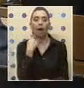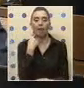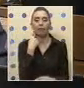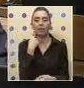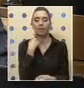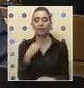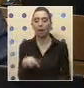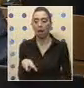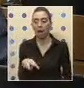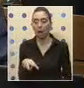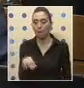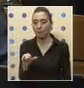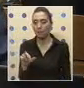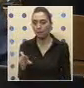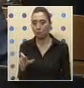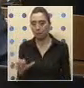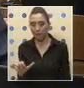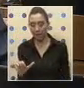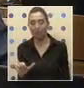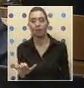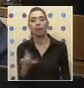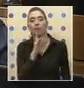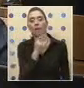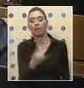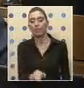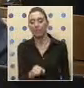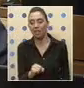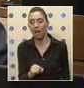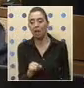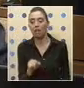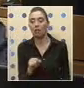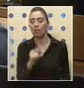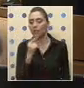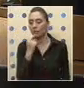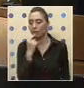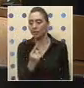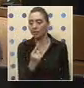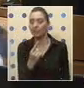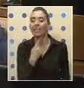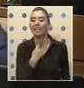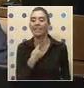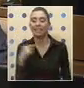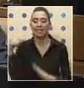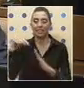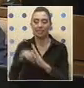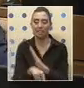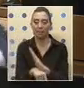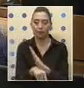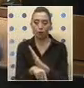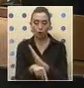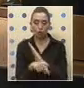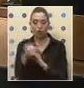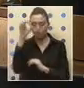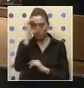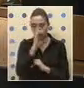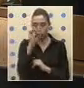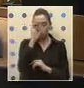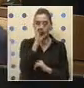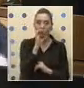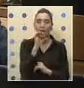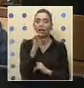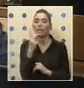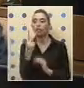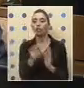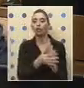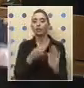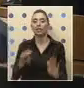MIPE, cosa que es mentira, para llegar al final al argumento de fondo, al interés de fondo, que es buscar que no se elimine el